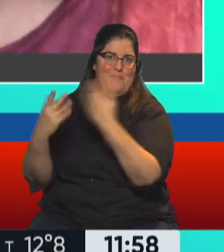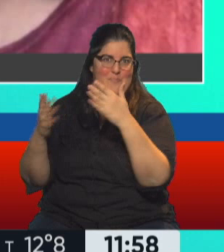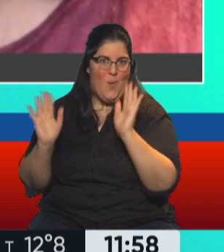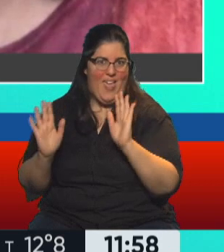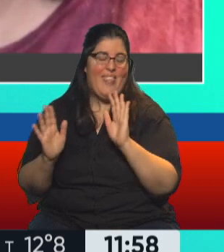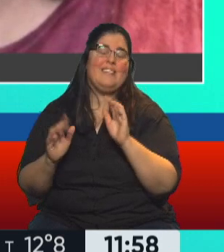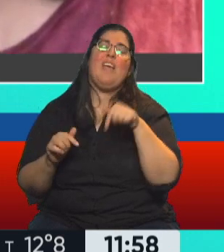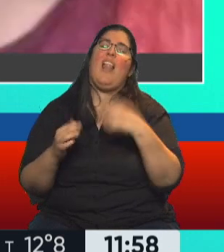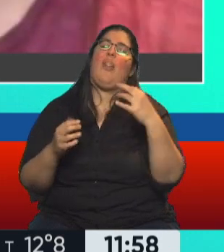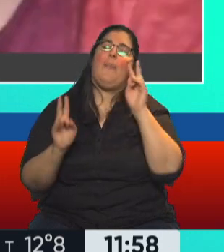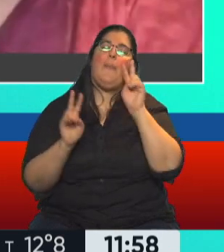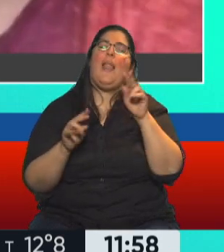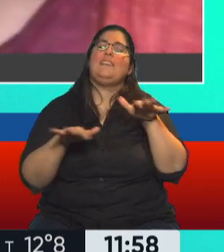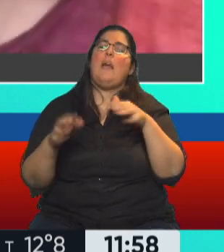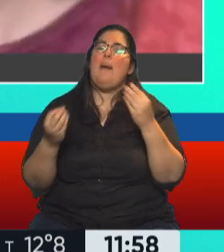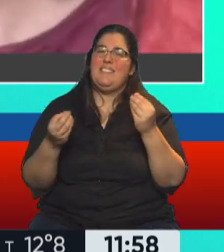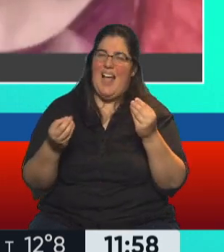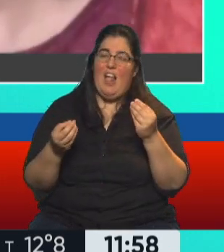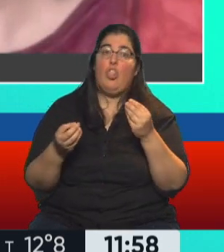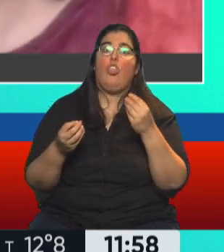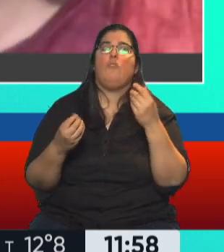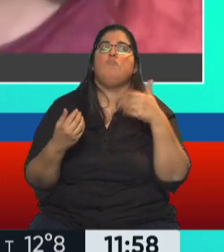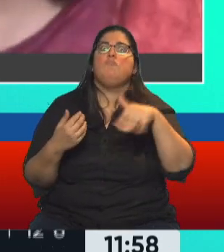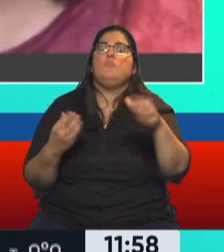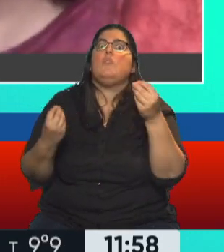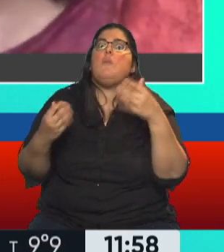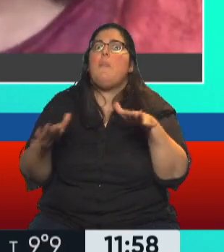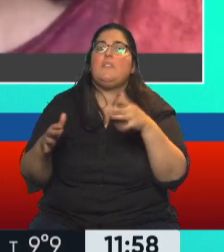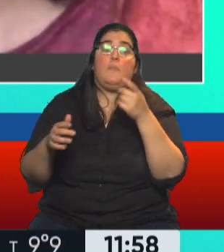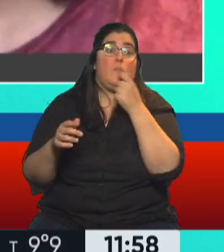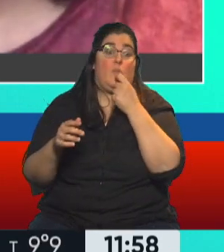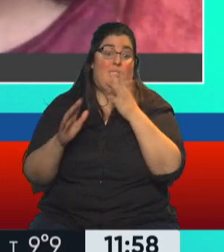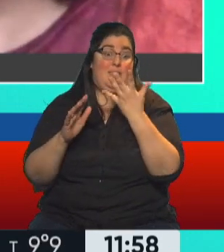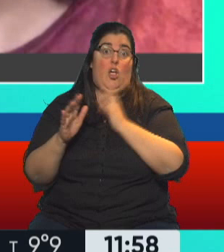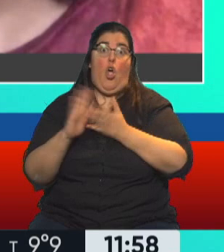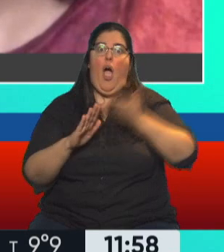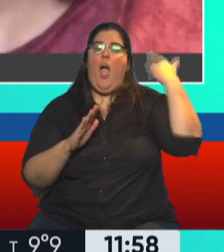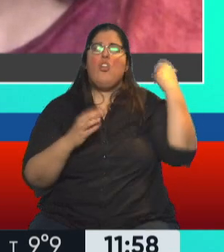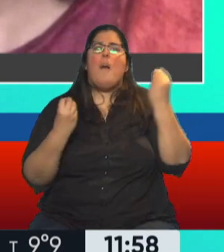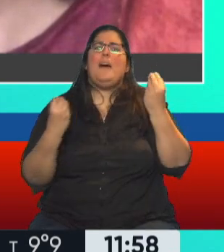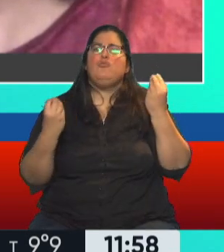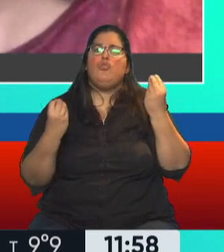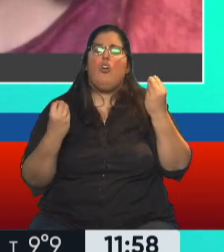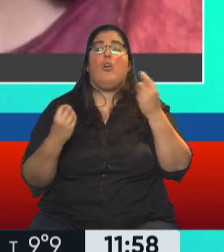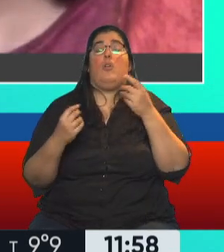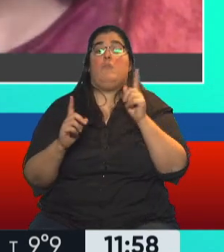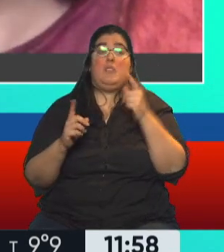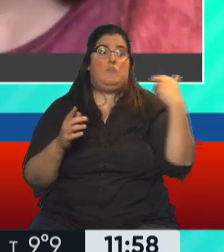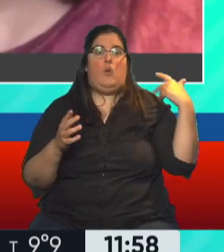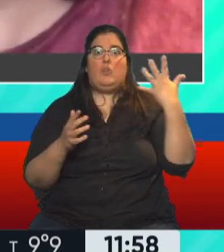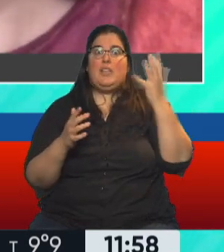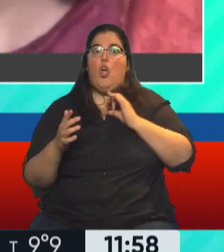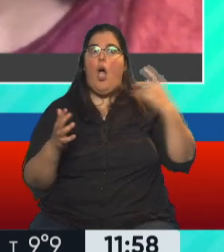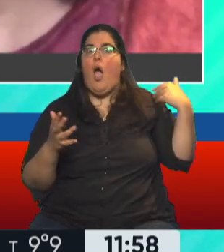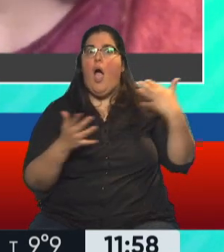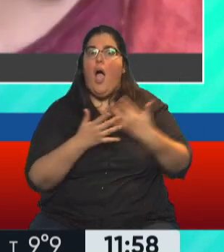está pasando ahora y lo que puede pasar en relación a lo que ha pasado en los últimos 5 años, ¿no? En los 5 años ha habido abuso de todo este